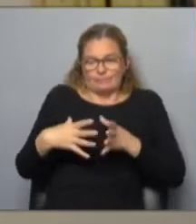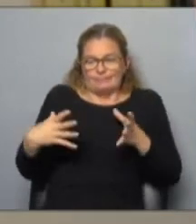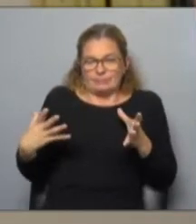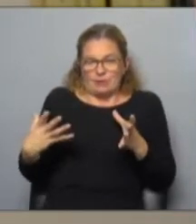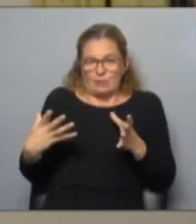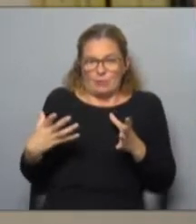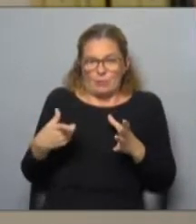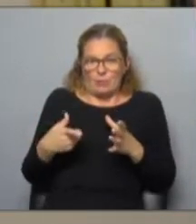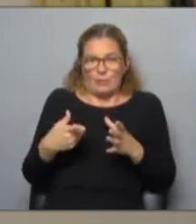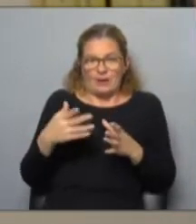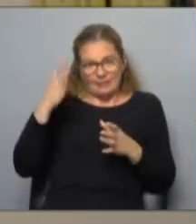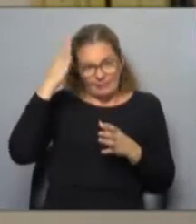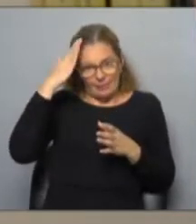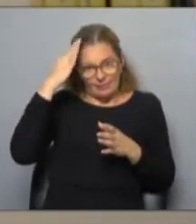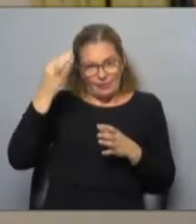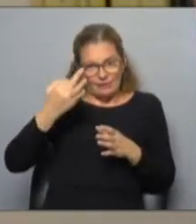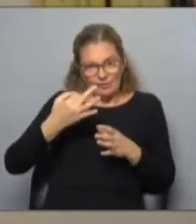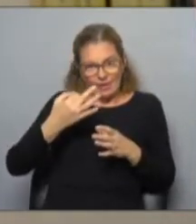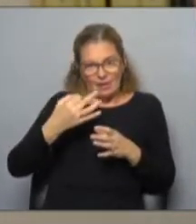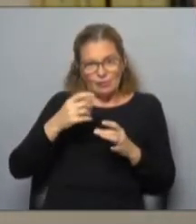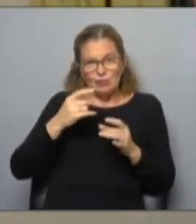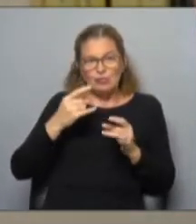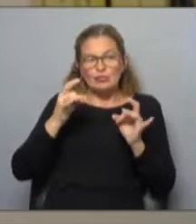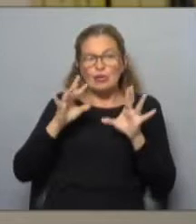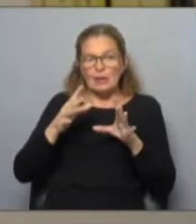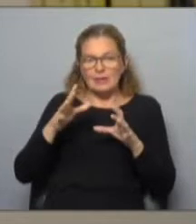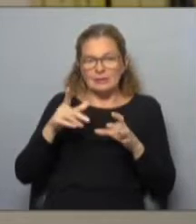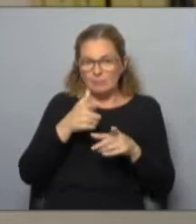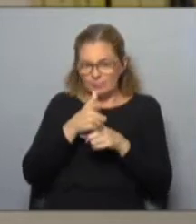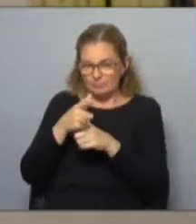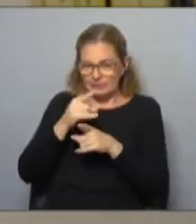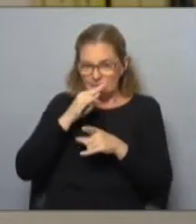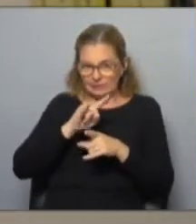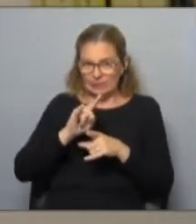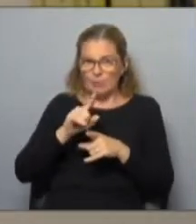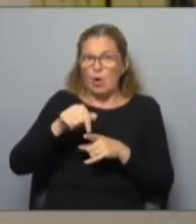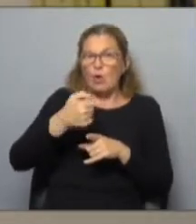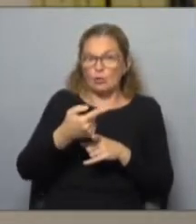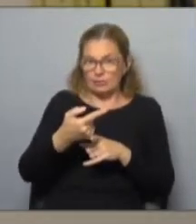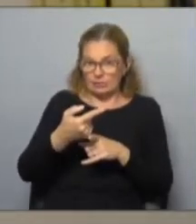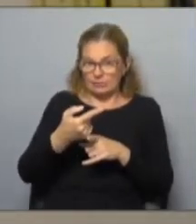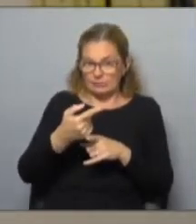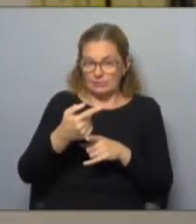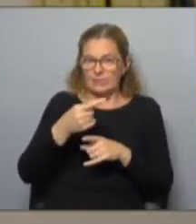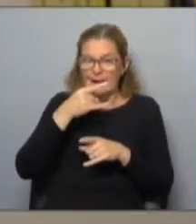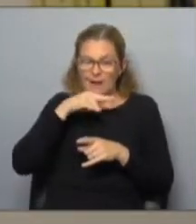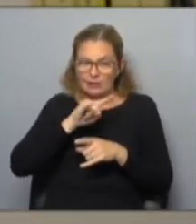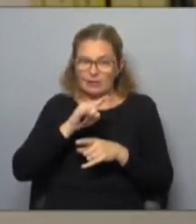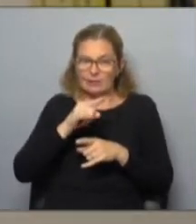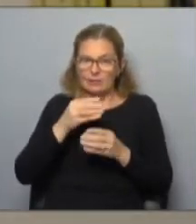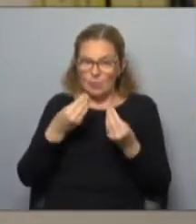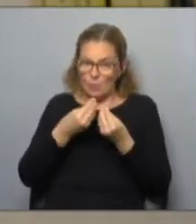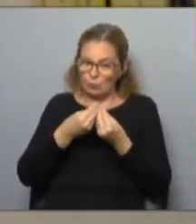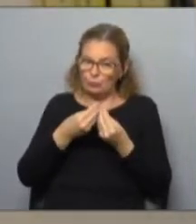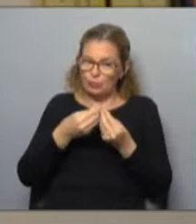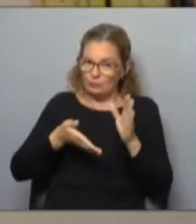tendríamos que tener para saber si realmente se están cazando solo especies exóticas y no se cazan especies nativas. Para jabalí, por ejemplo, se sale mucho con